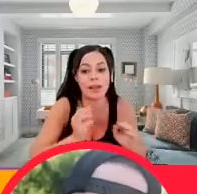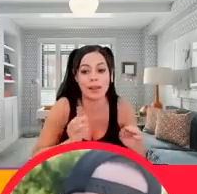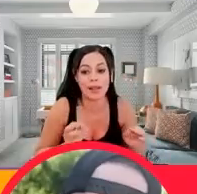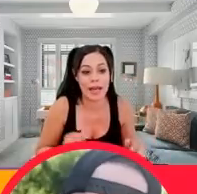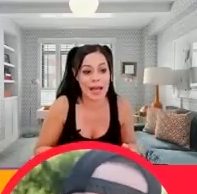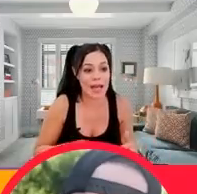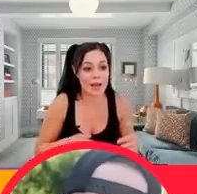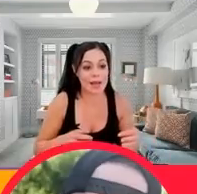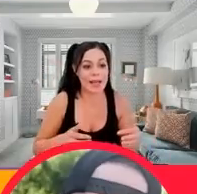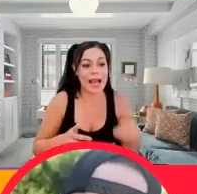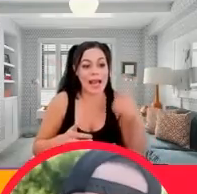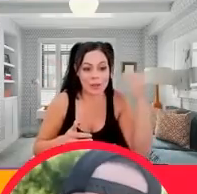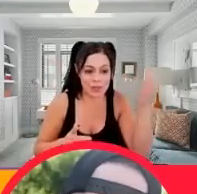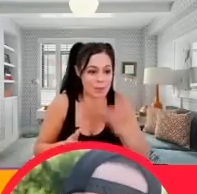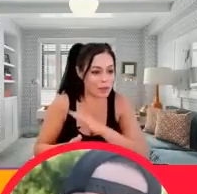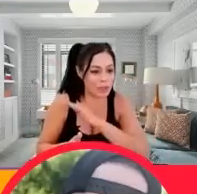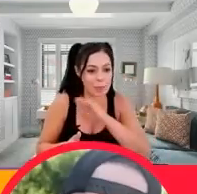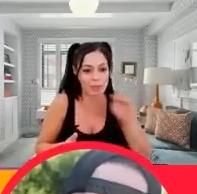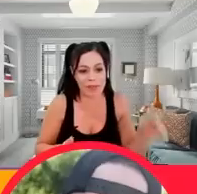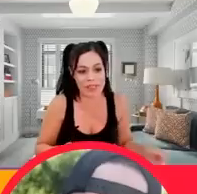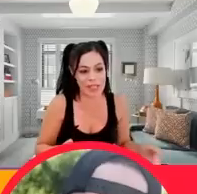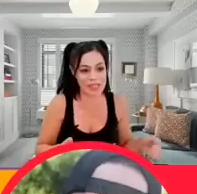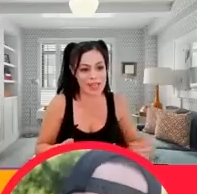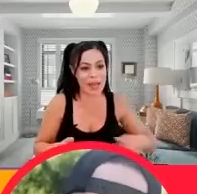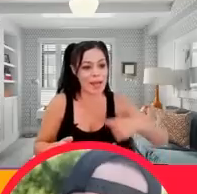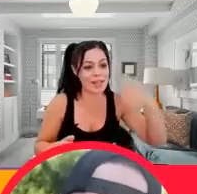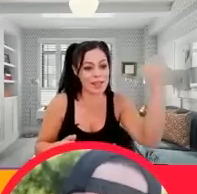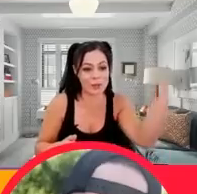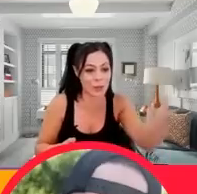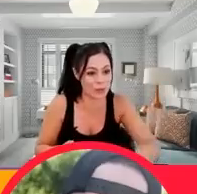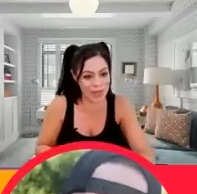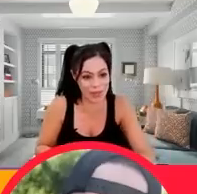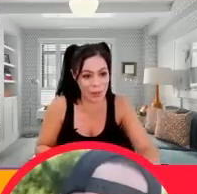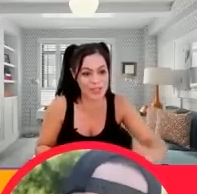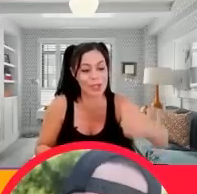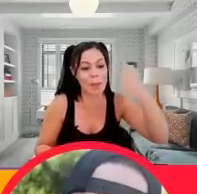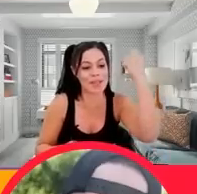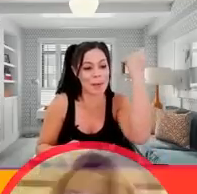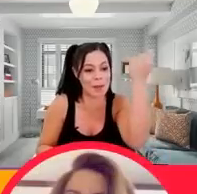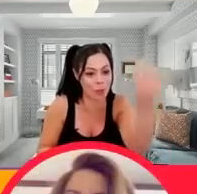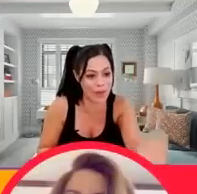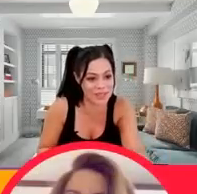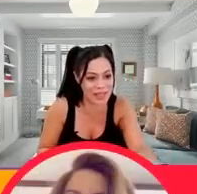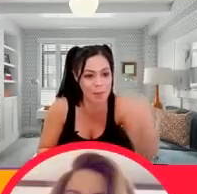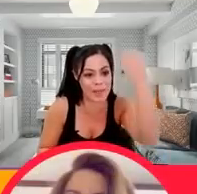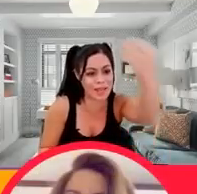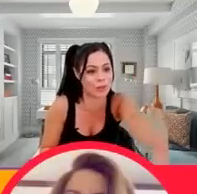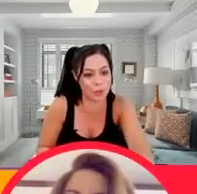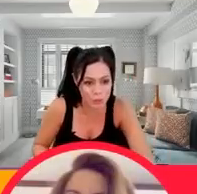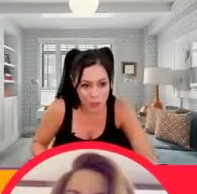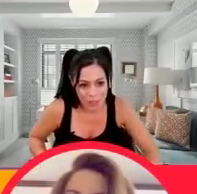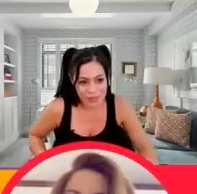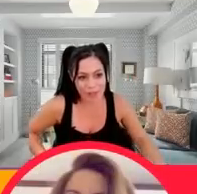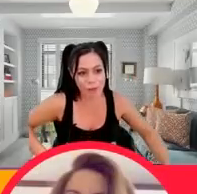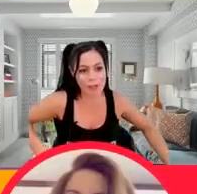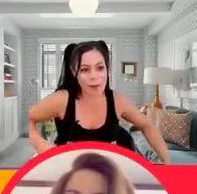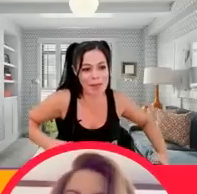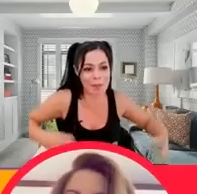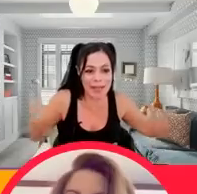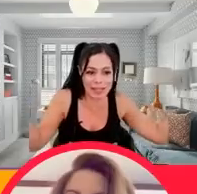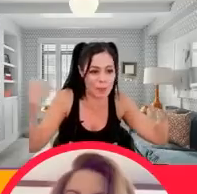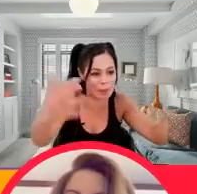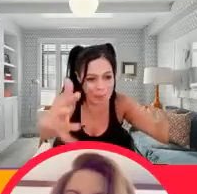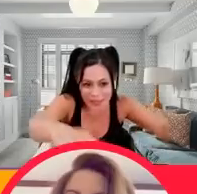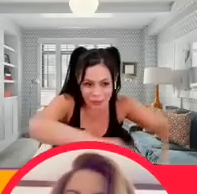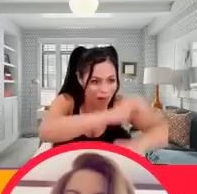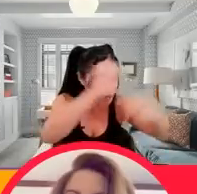Otaola cagándose, perdónenme francés, en la madre de todos ellos, haciéndole pasar vergüenza, ripiándolos de forma